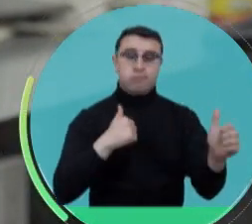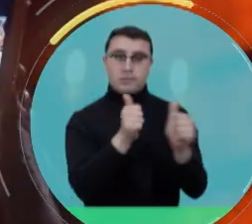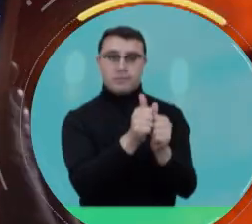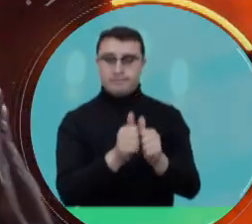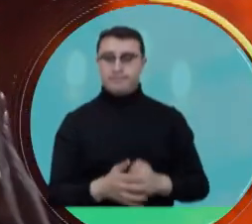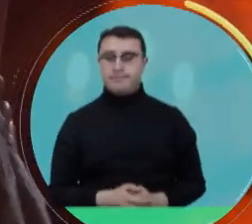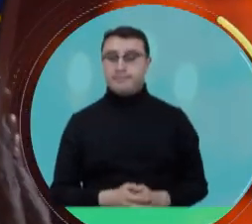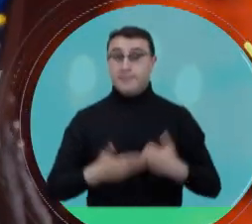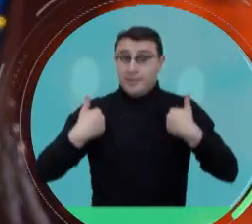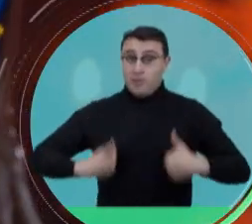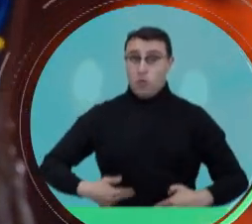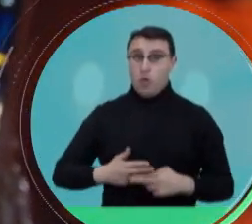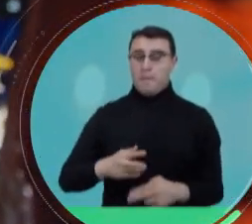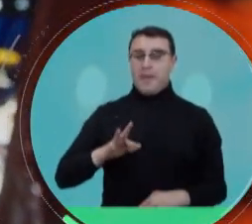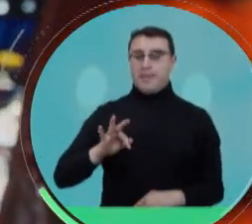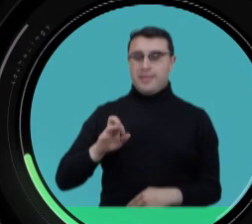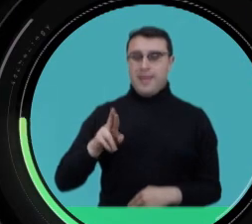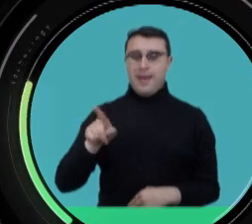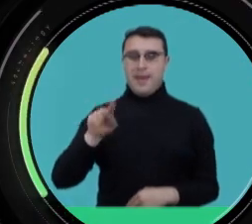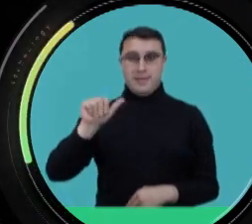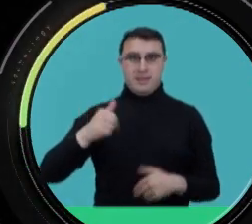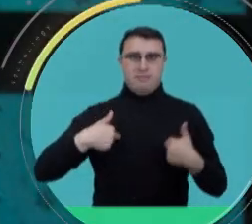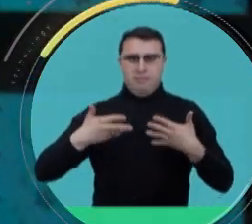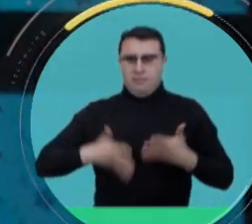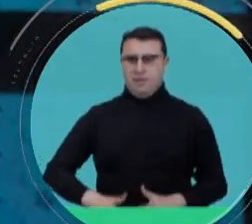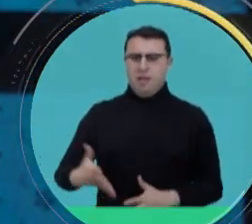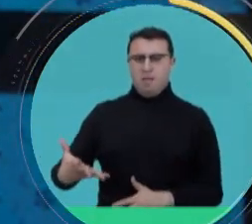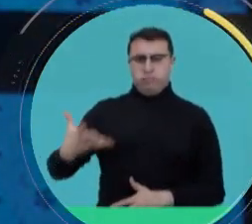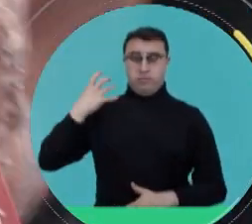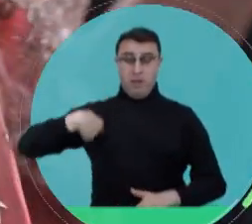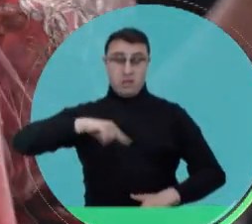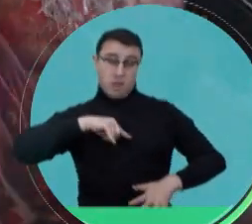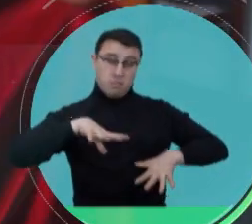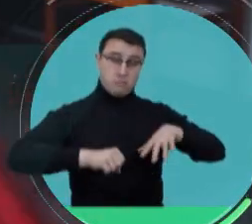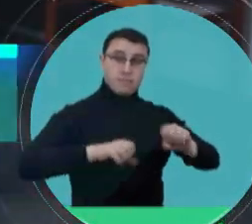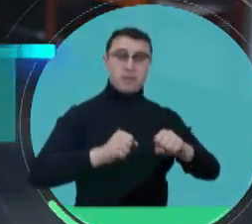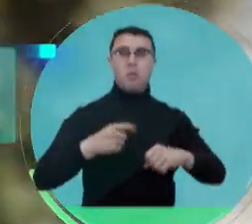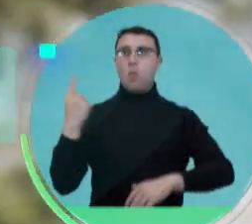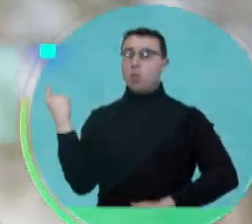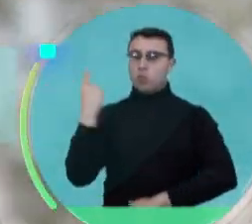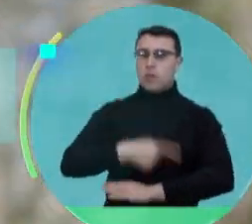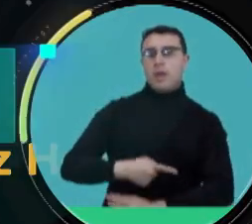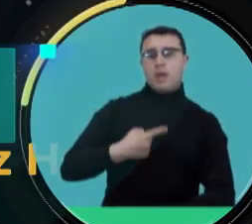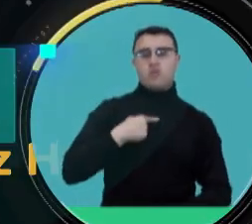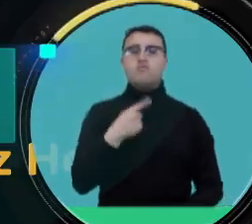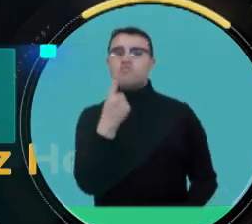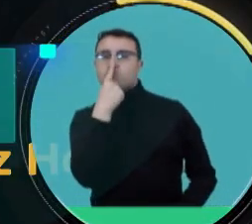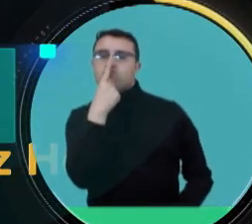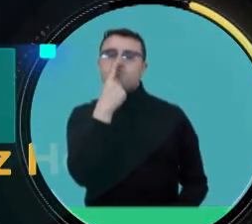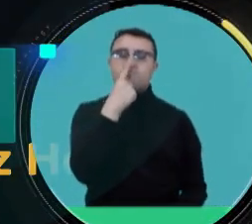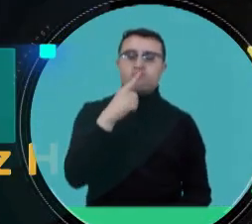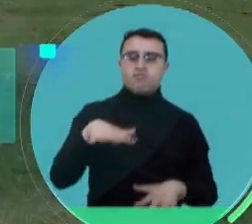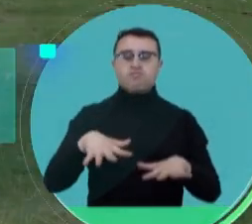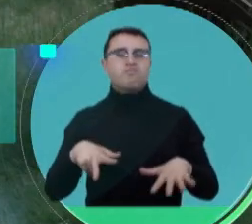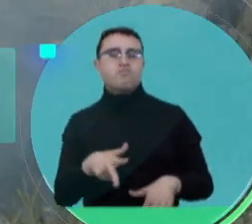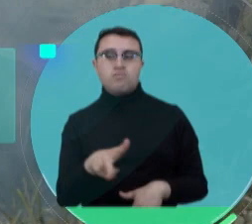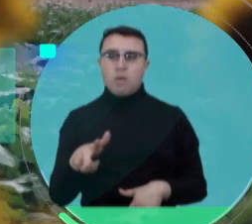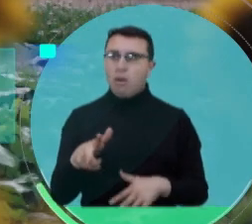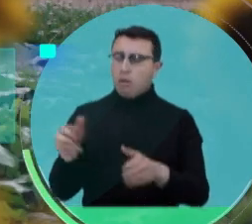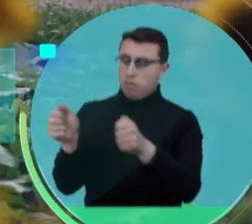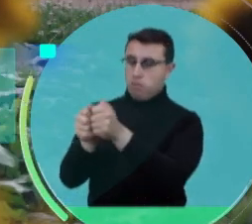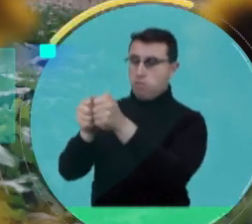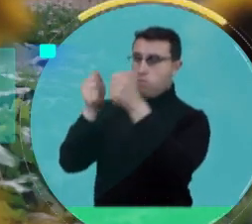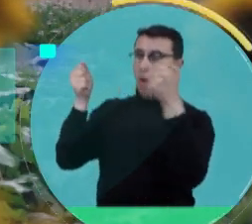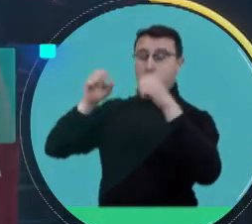13 Soy Teresa cortés de León nací en la época de la colonia un día curioseando detrás de un patíbulo me